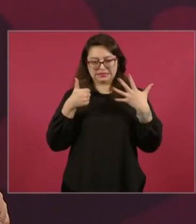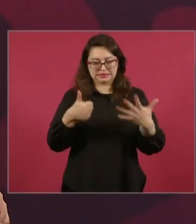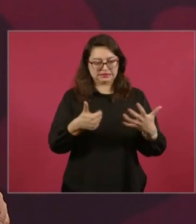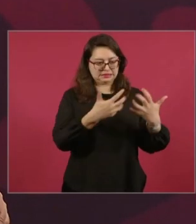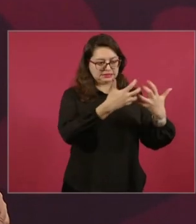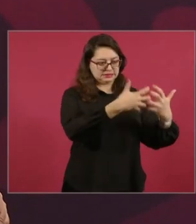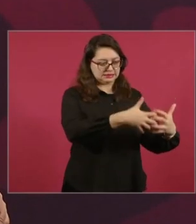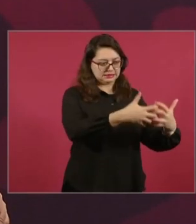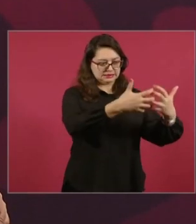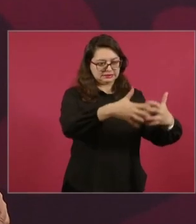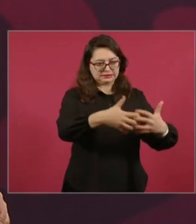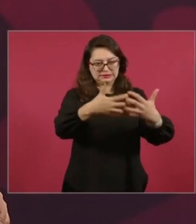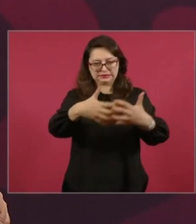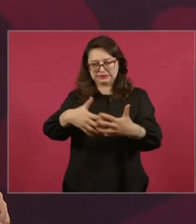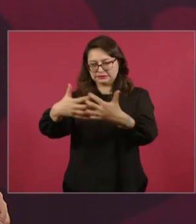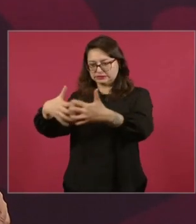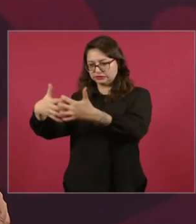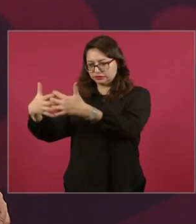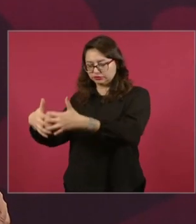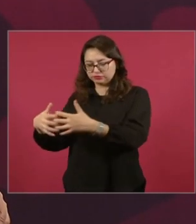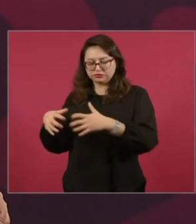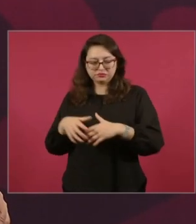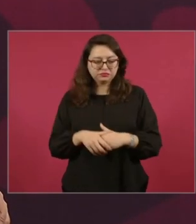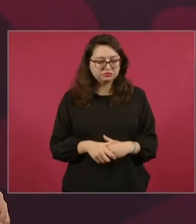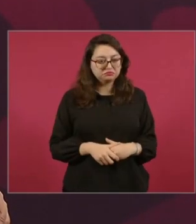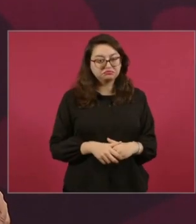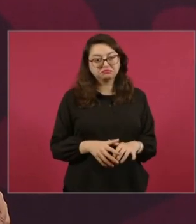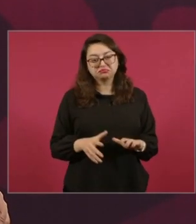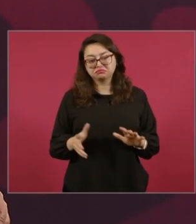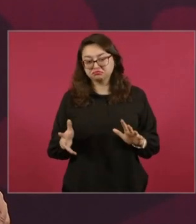en una proporción de